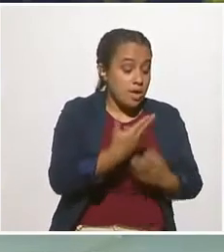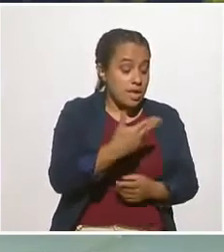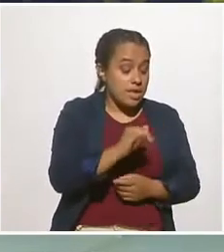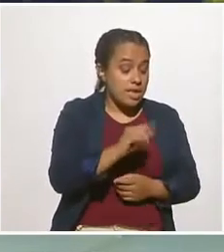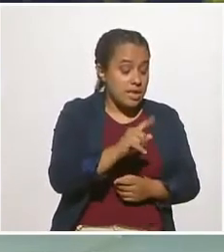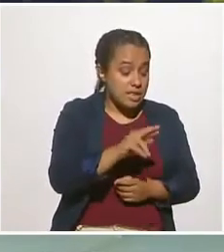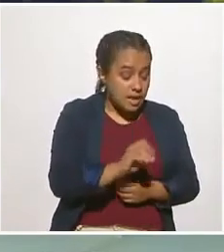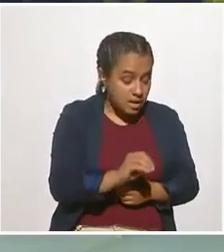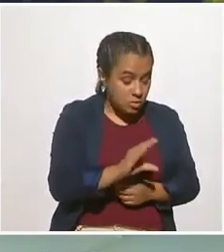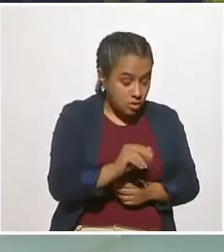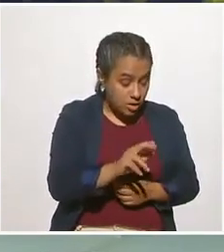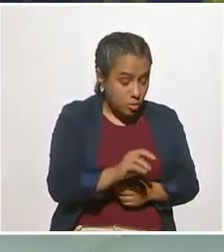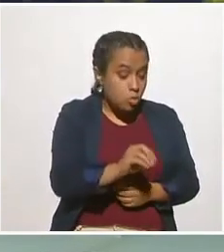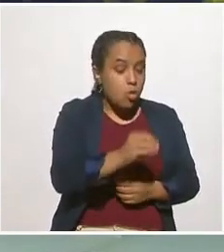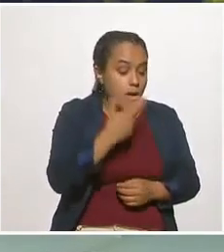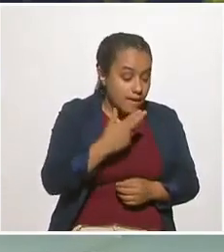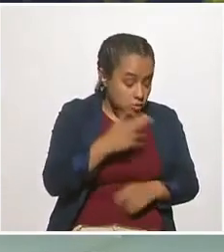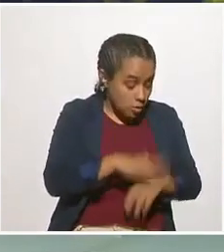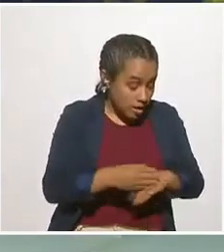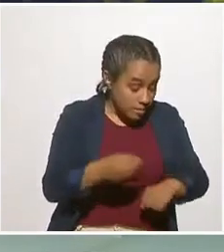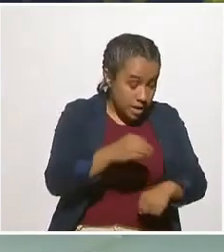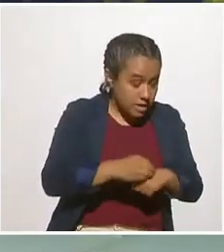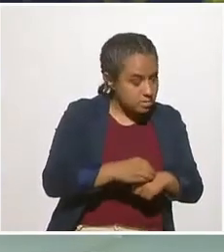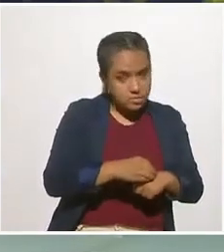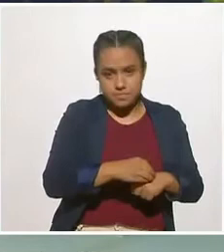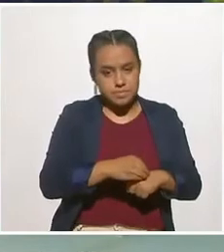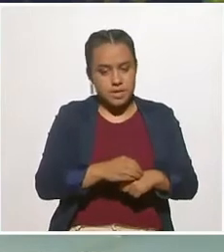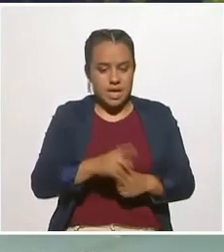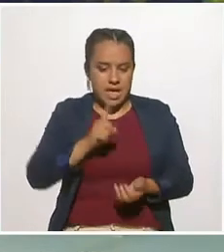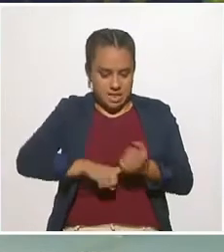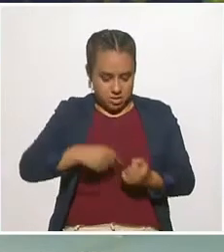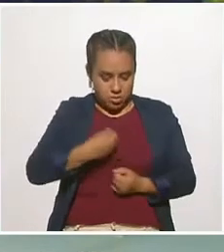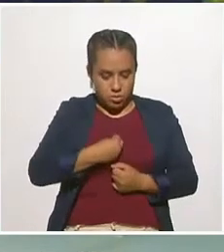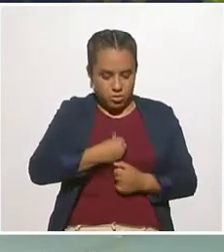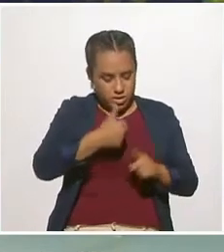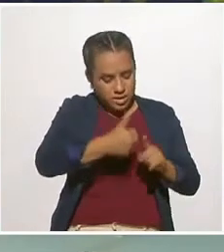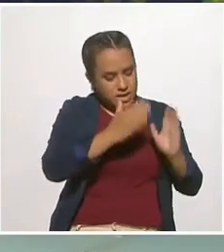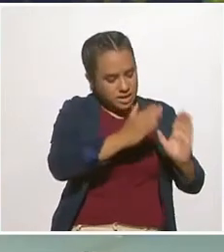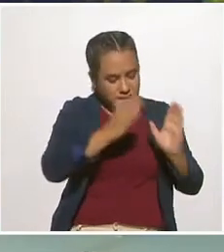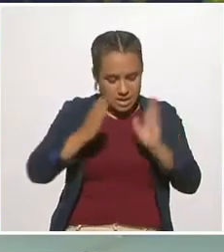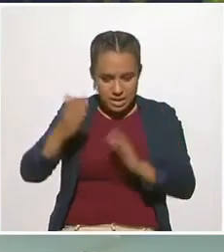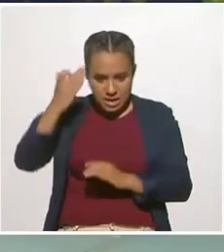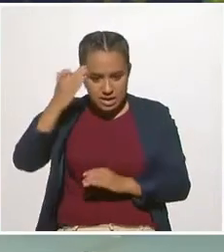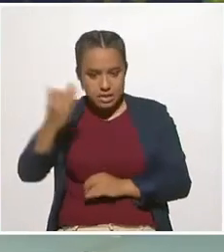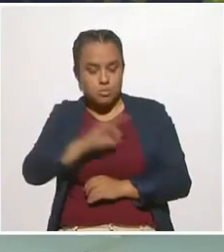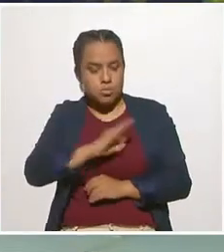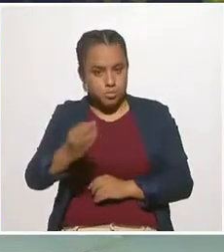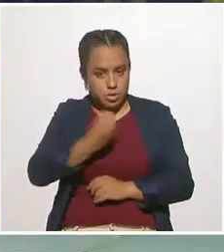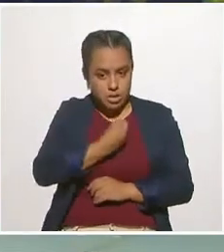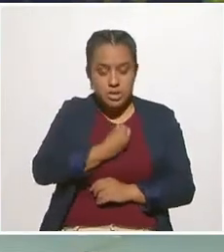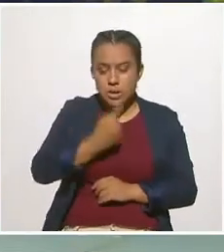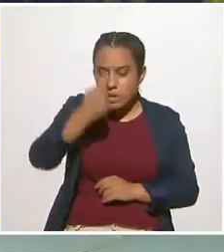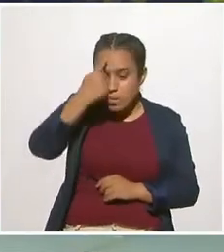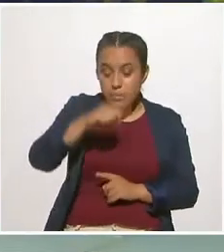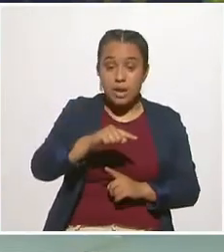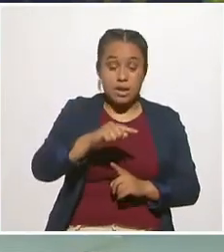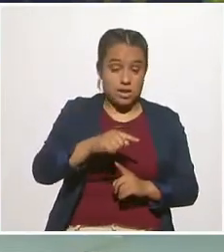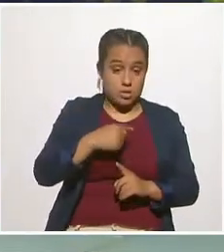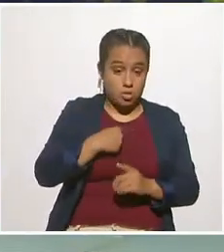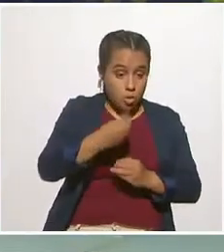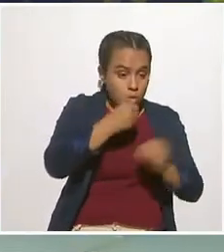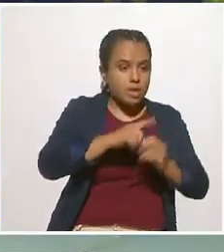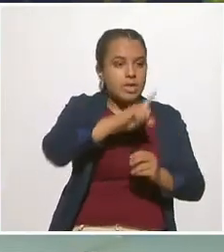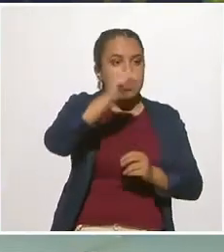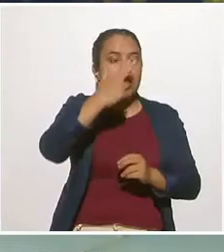azúcares que mi cuerpo puede tolerar en cada momento, en cada tiempo de comida, para no hacer que después de comer mi glucosa se vaya hasta el